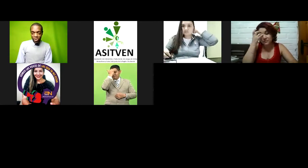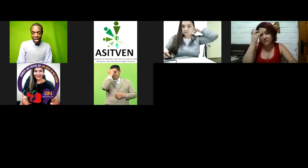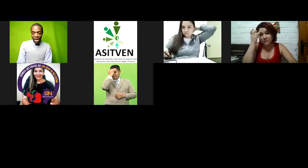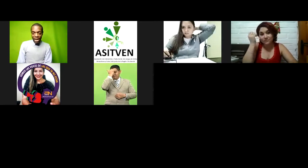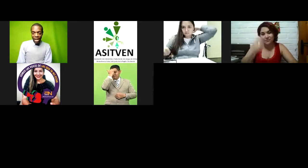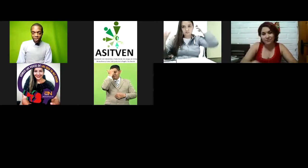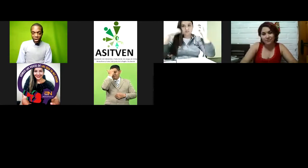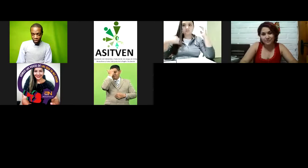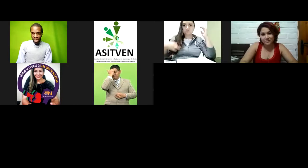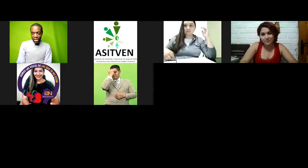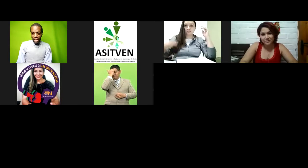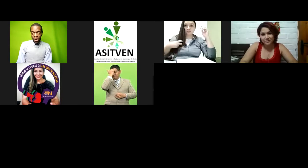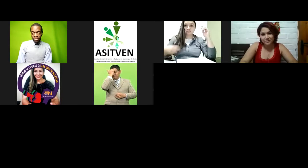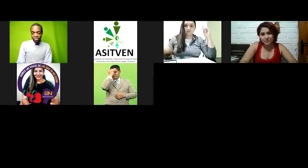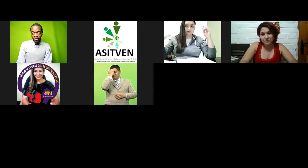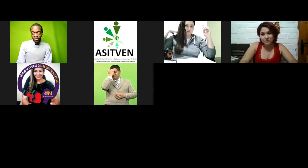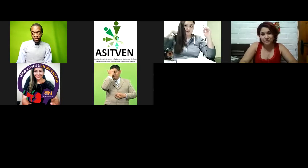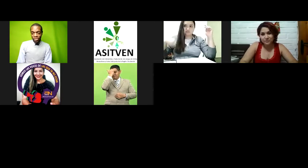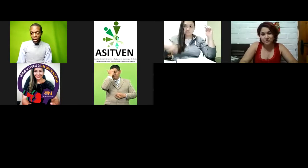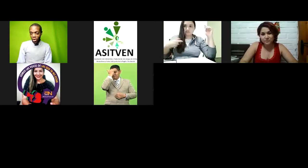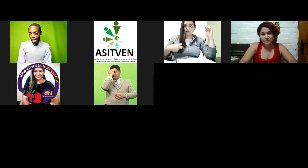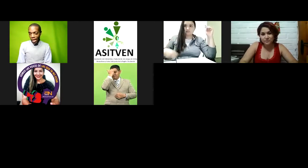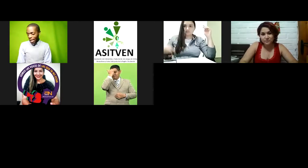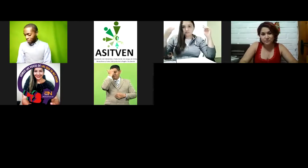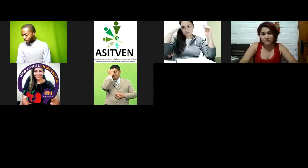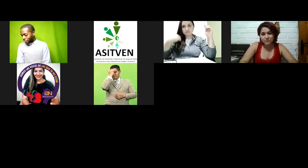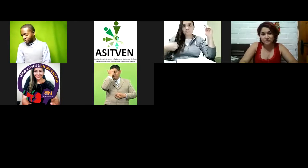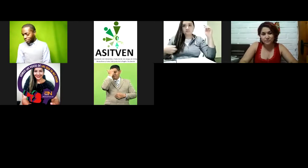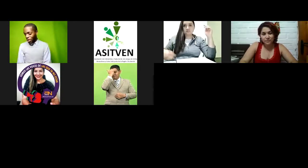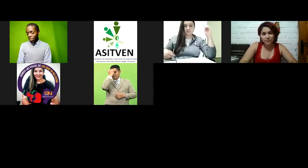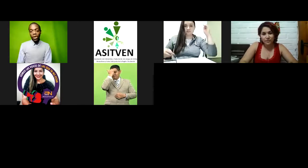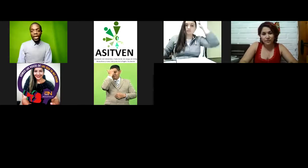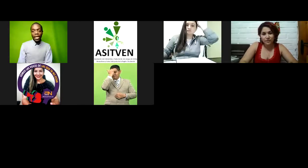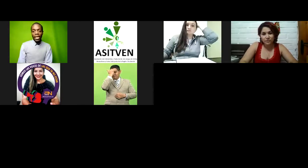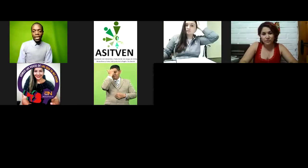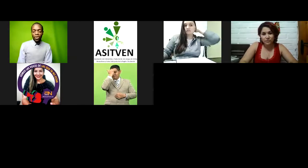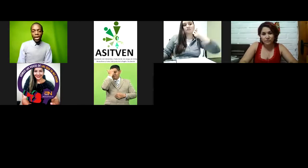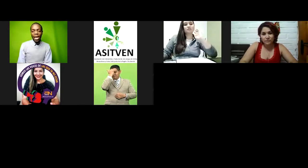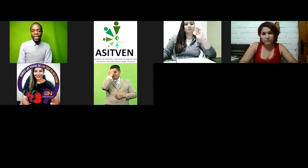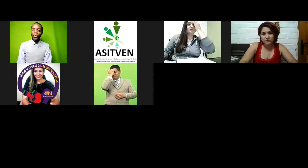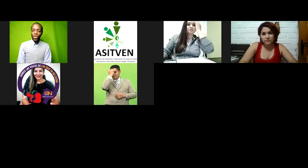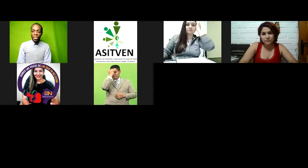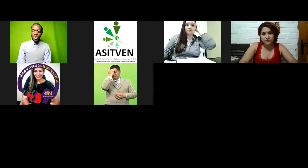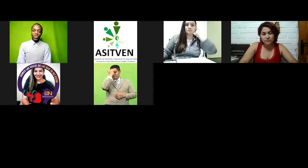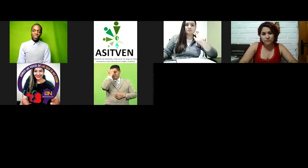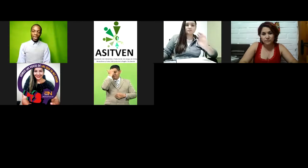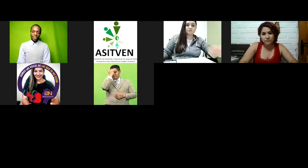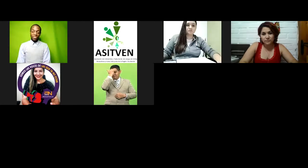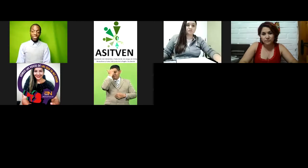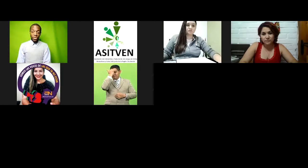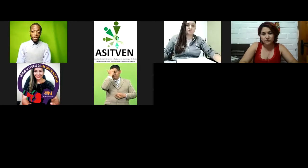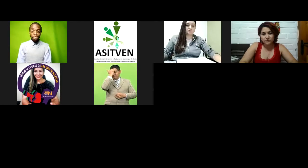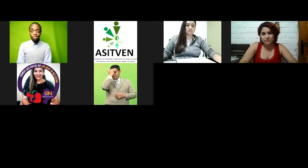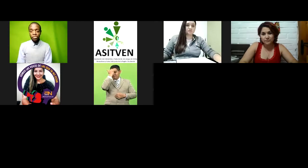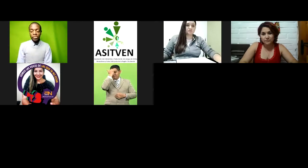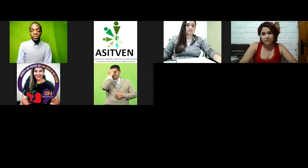Vamos a dar toda esta hora, toda la hora que queda, todo el tiempo que queda de esta hora y hasta unos 10 minutos más,